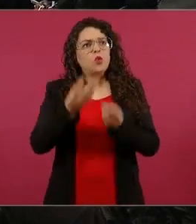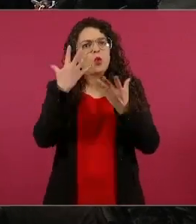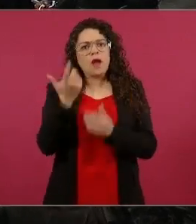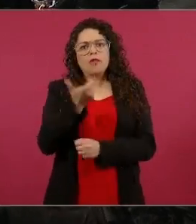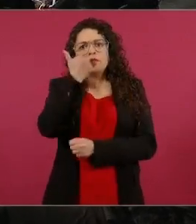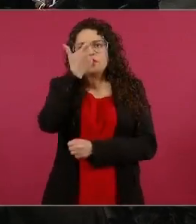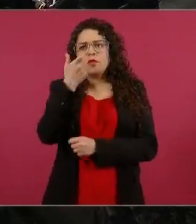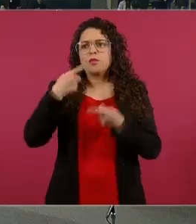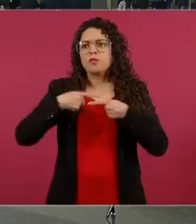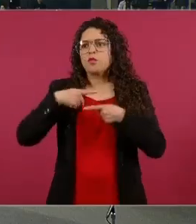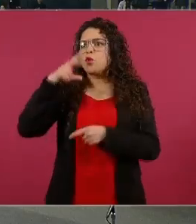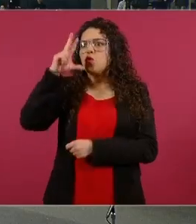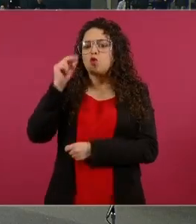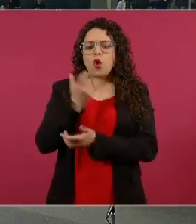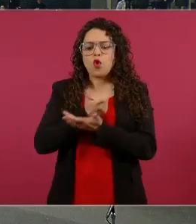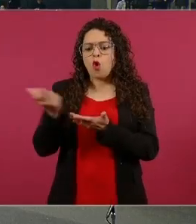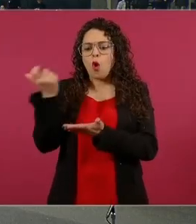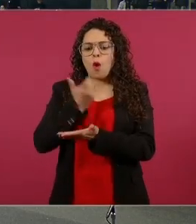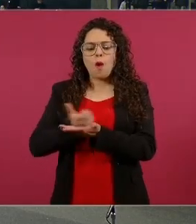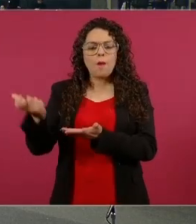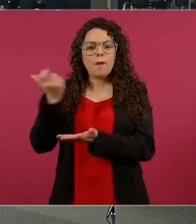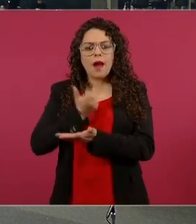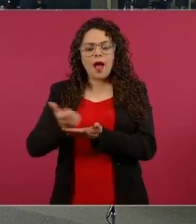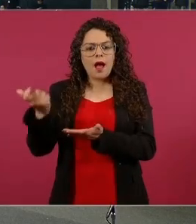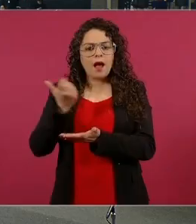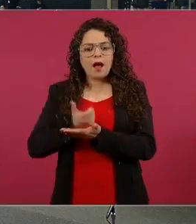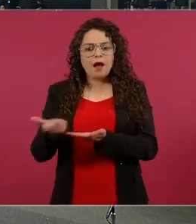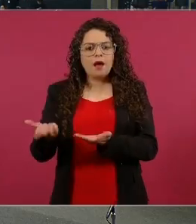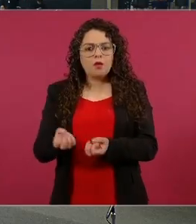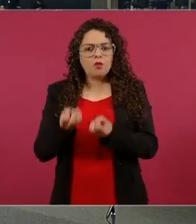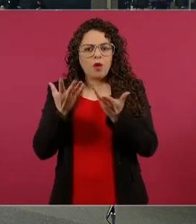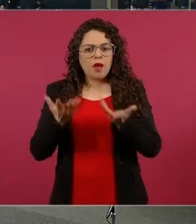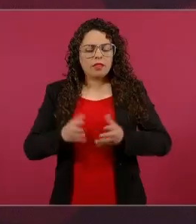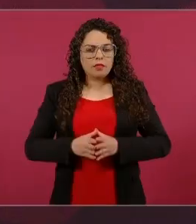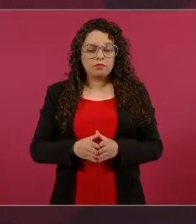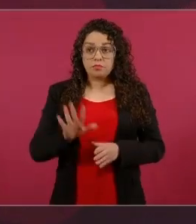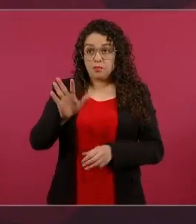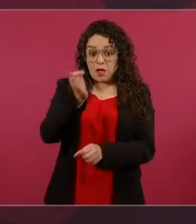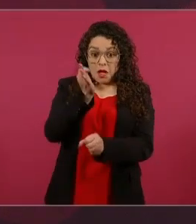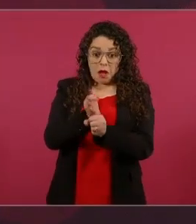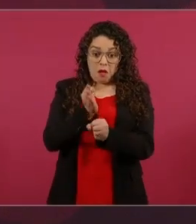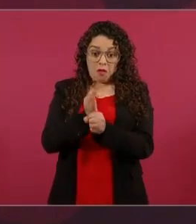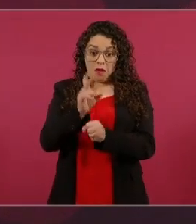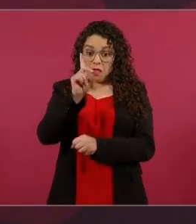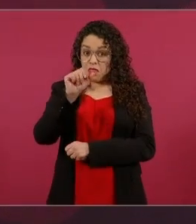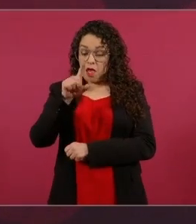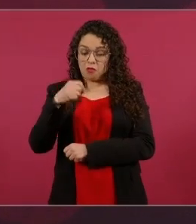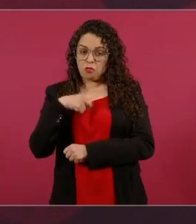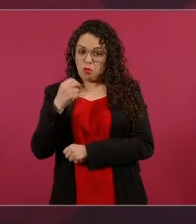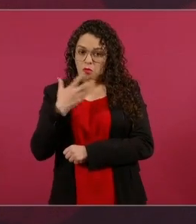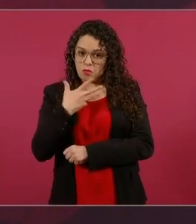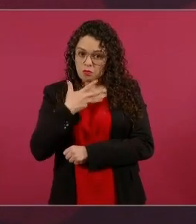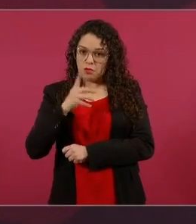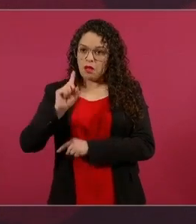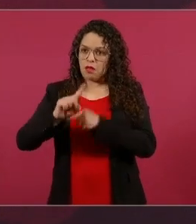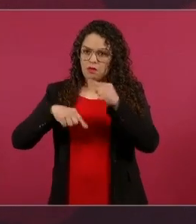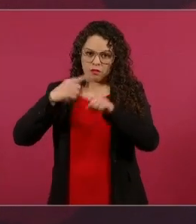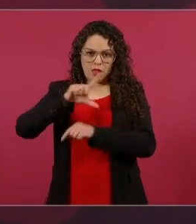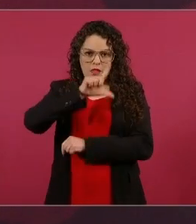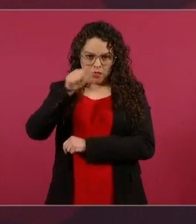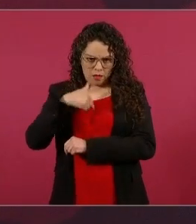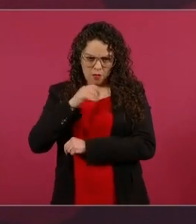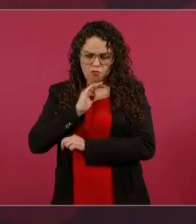estos que que caen en este en este particular bueno en este momento no tengo los datos con gusto se los podemos compartir en el